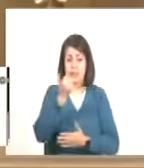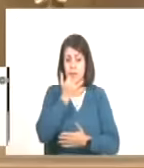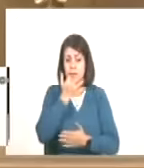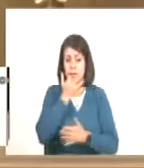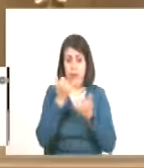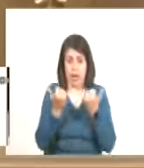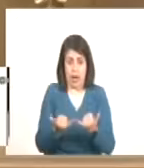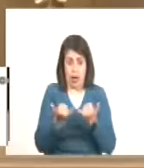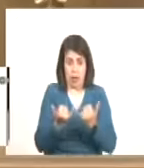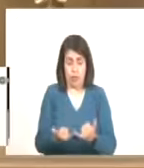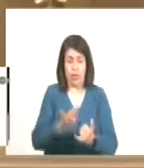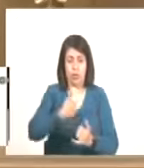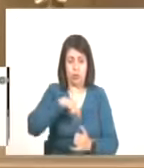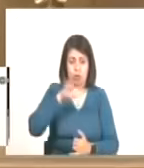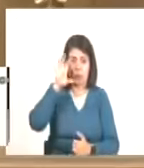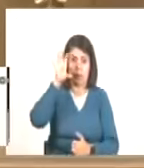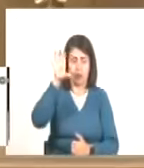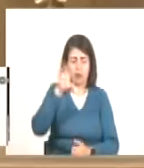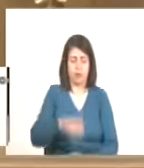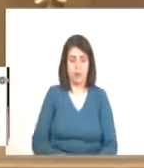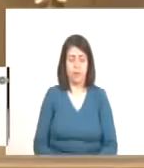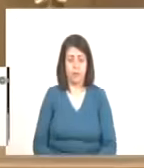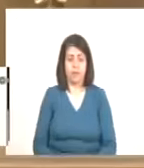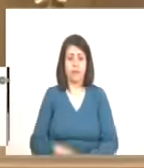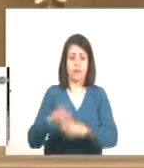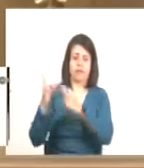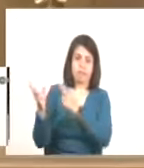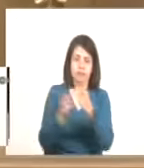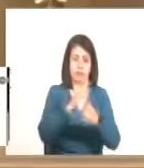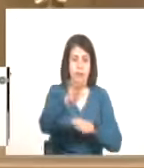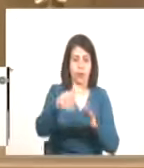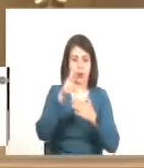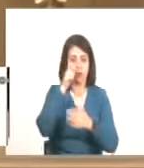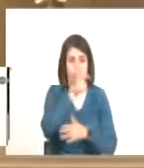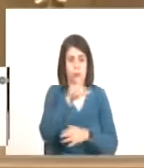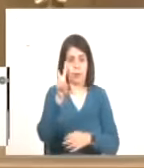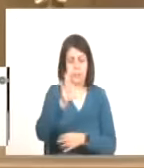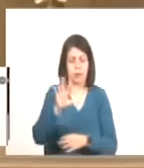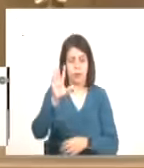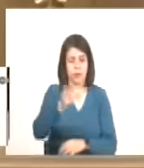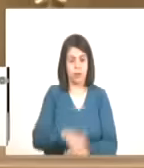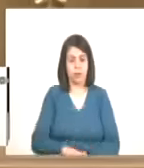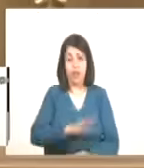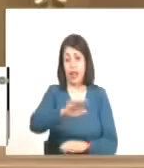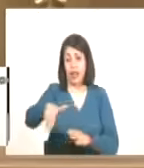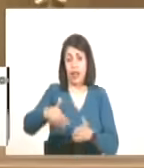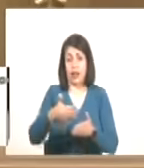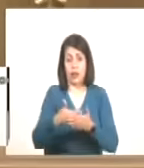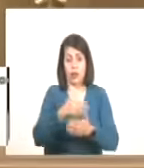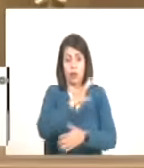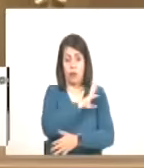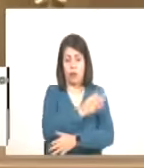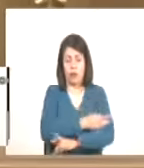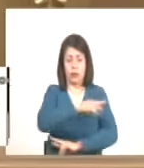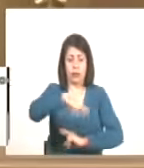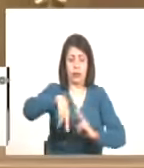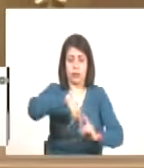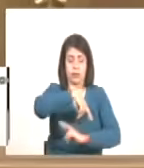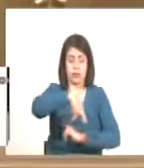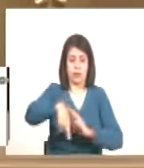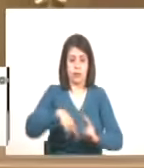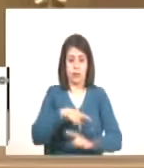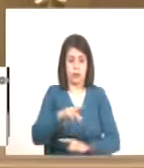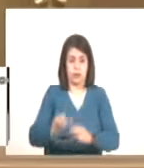equivocando en nuestra patria. Así que la invitación a todo el pueblo venezolano, a todas las fuerzas revolucionarias, a